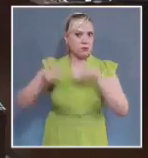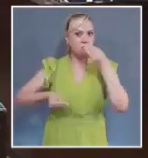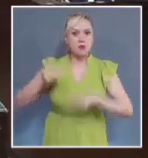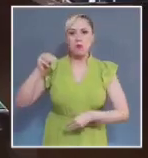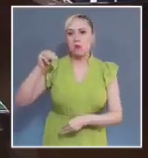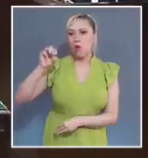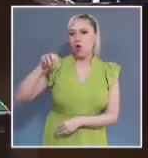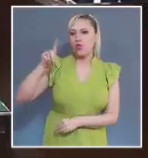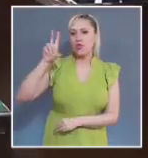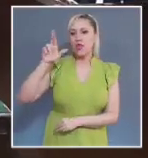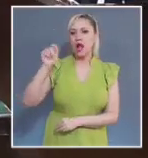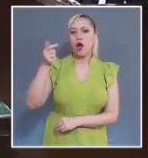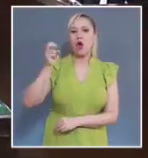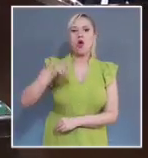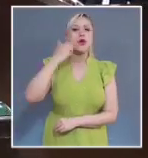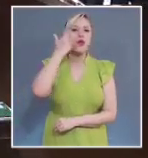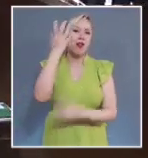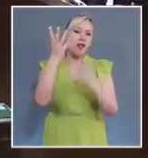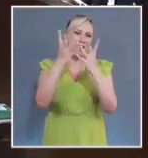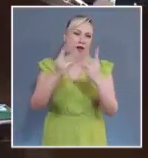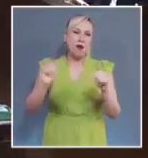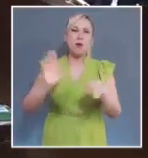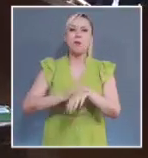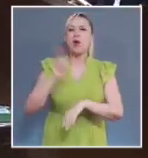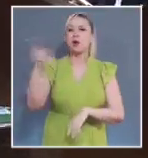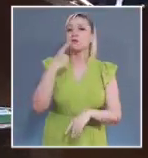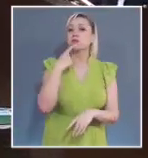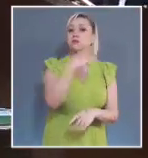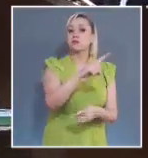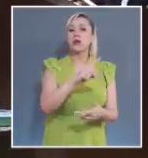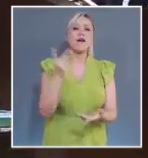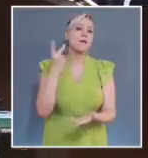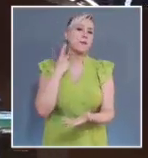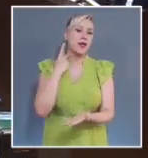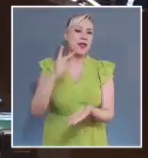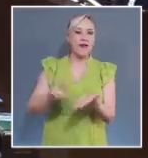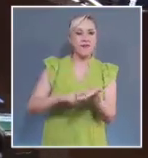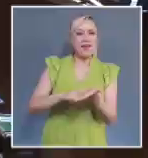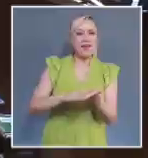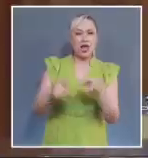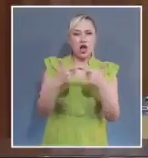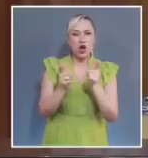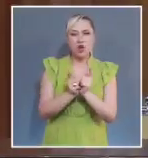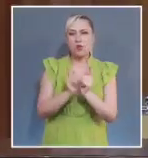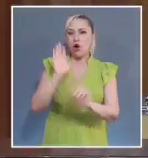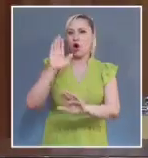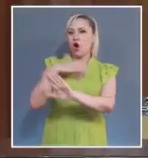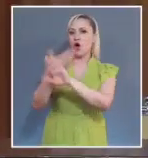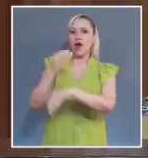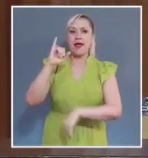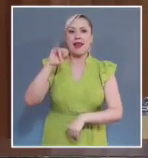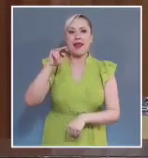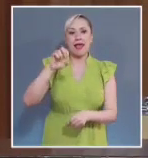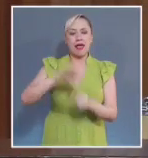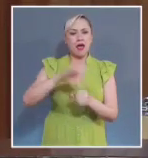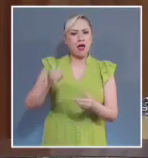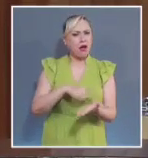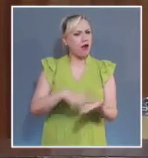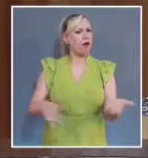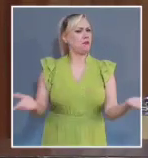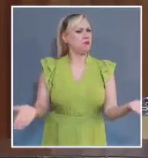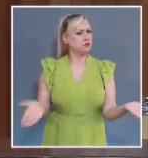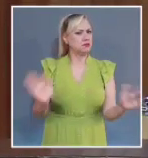recurso interpuesto por el Partido Verde en contra del acuerdo del INE, que determinó que dicho partido debía reintegrar a